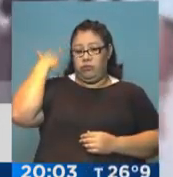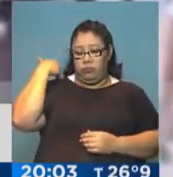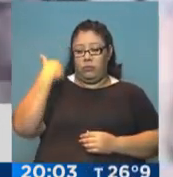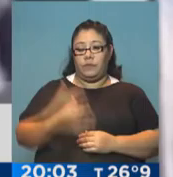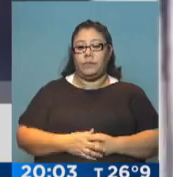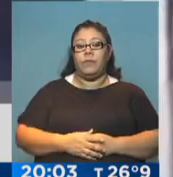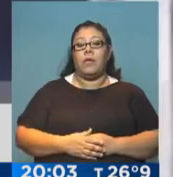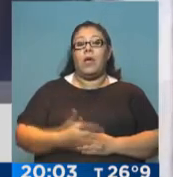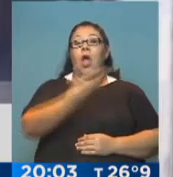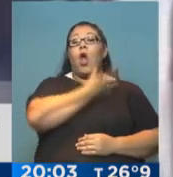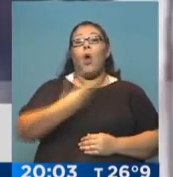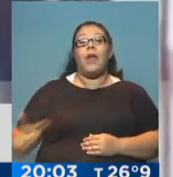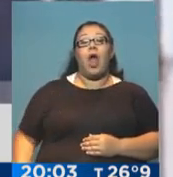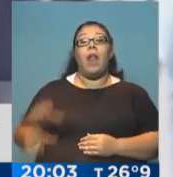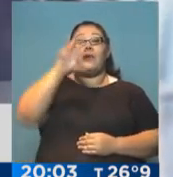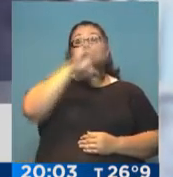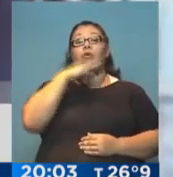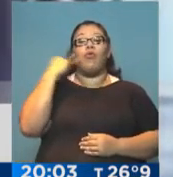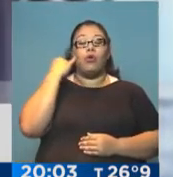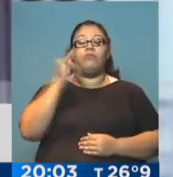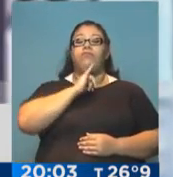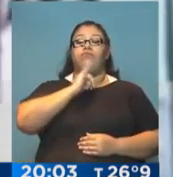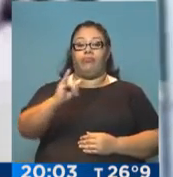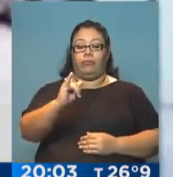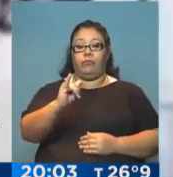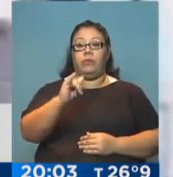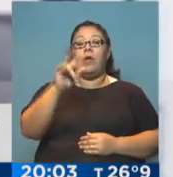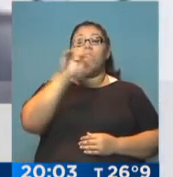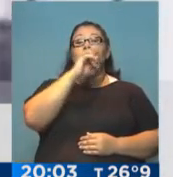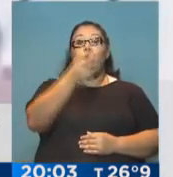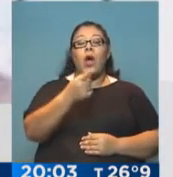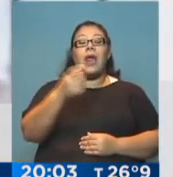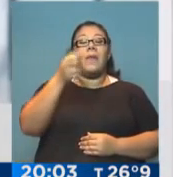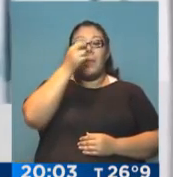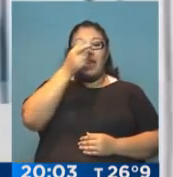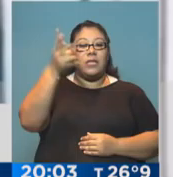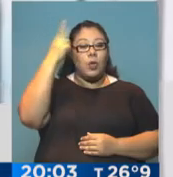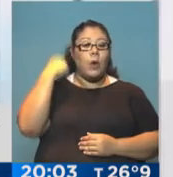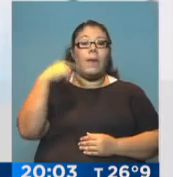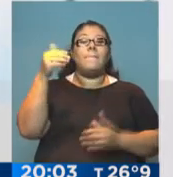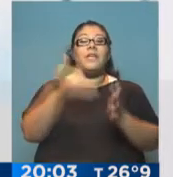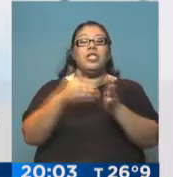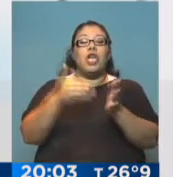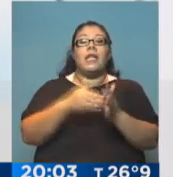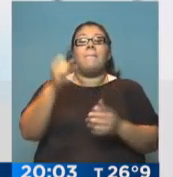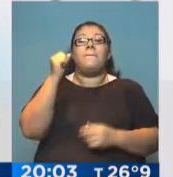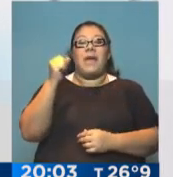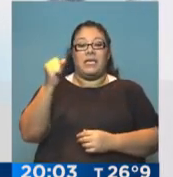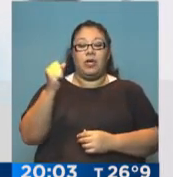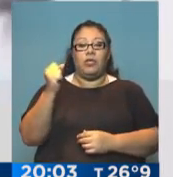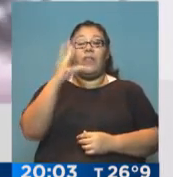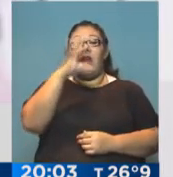Morales acusó a Milagro Sala de haberse llevado 29 millones de pesos de dos sucursales